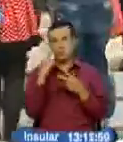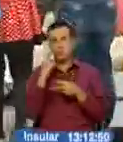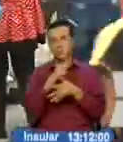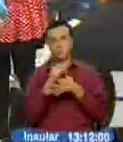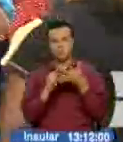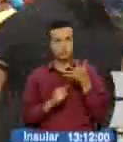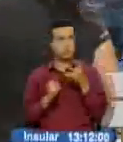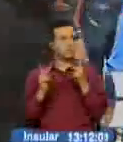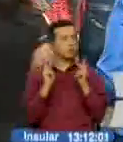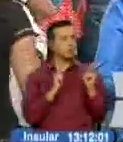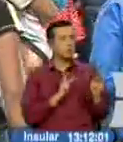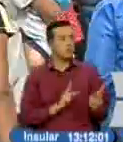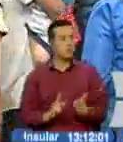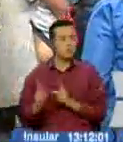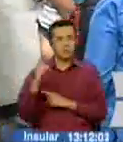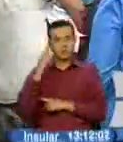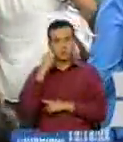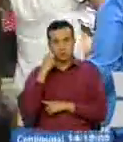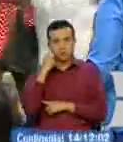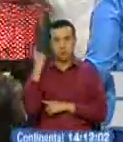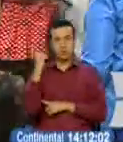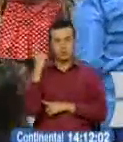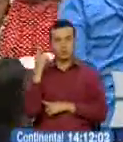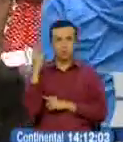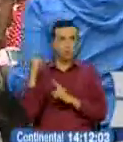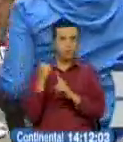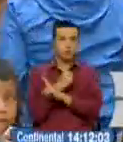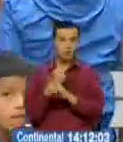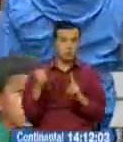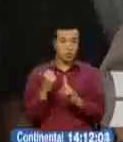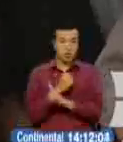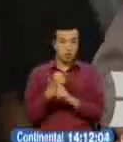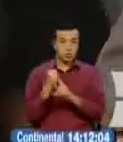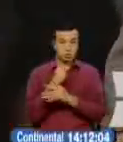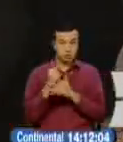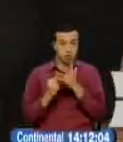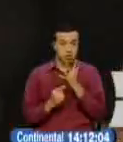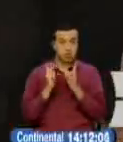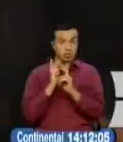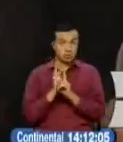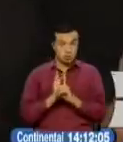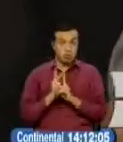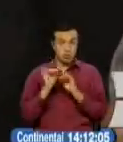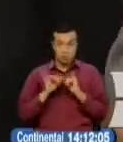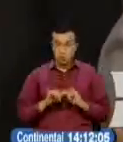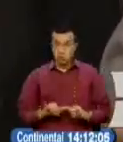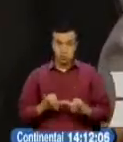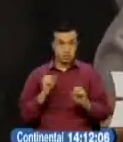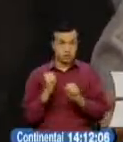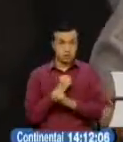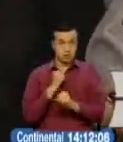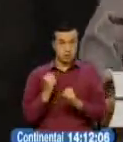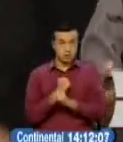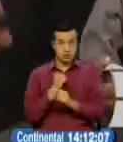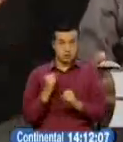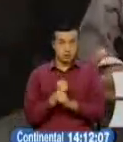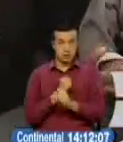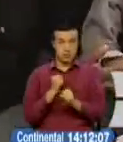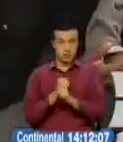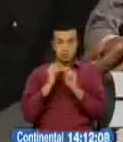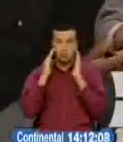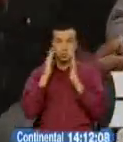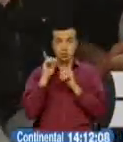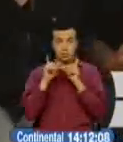La protección integral, el erradicar la violencia intrafamiliar son ámbitos en donde aún hay que continuar trabajando en favor de